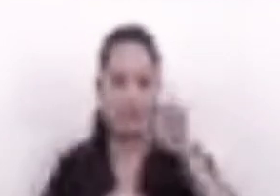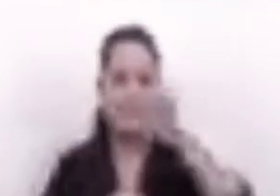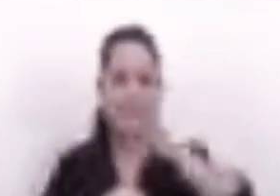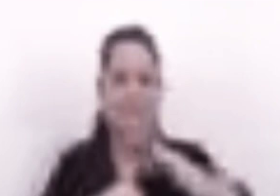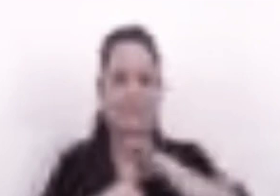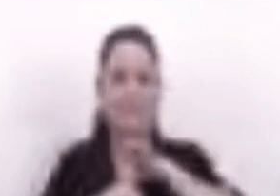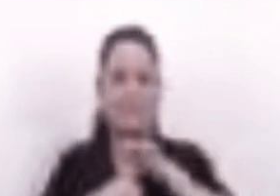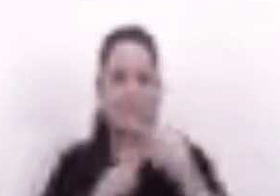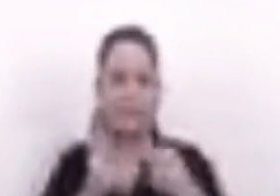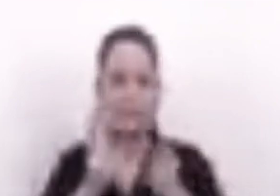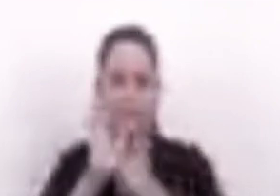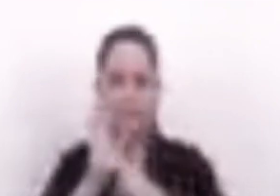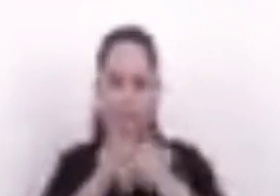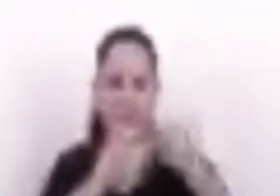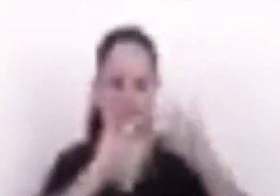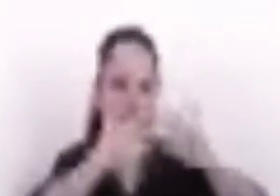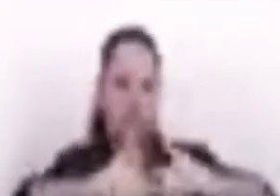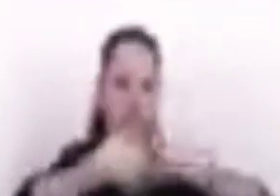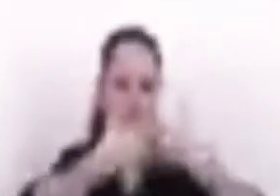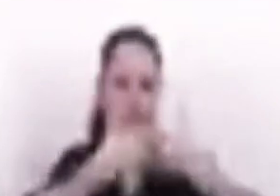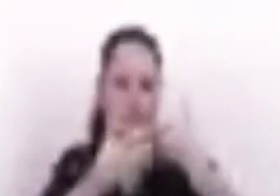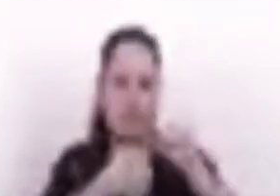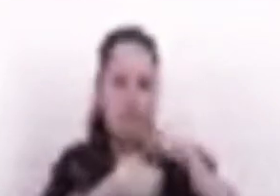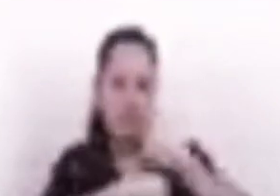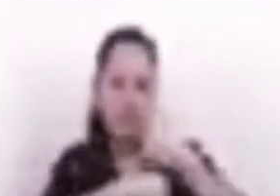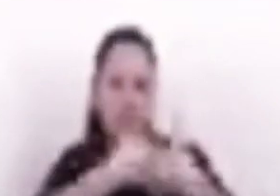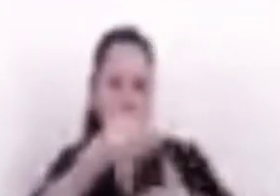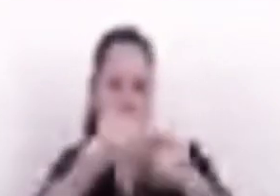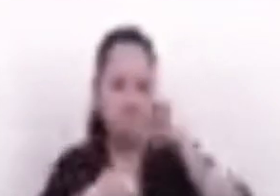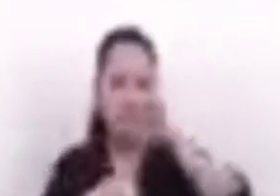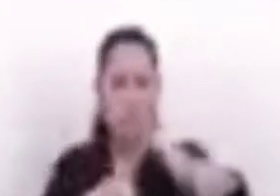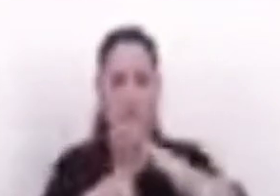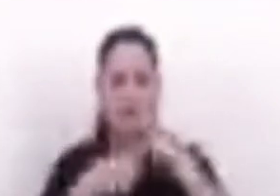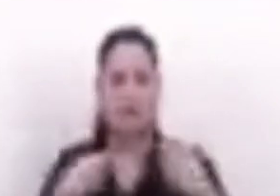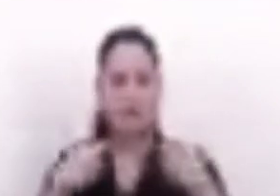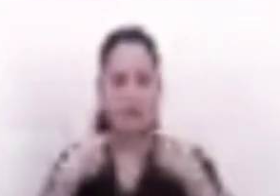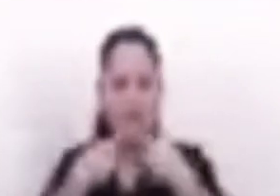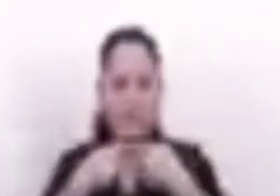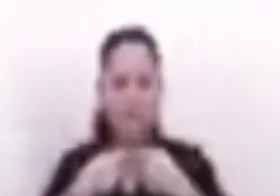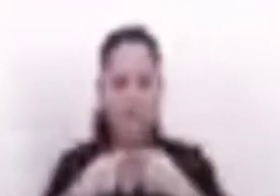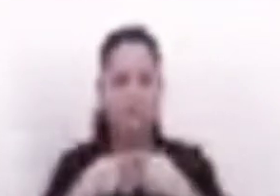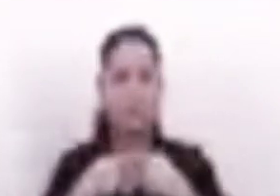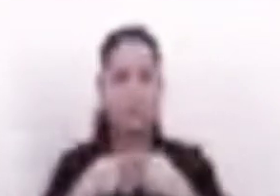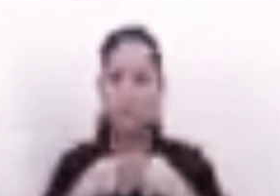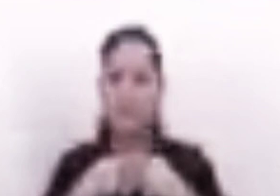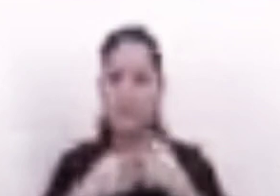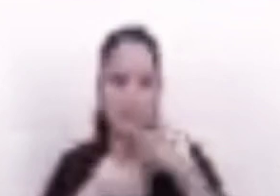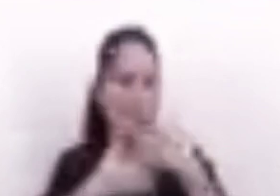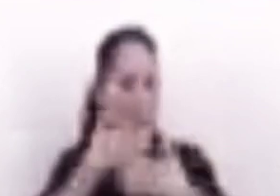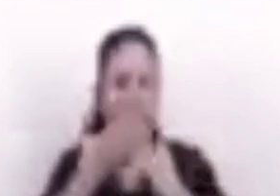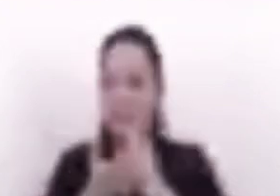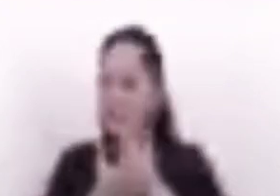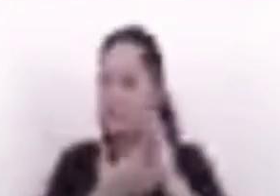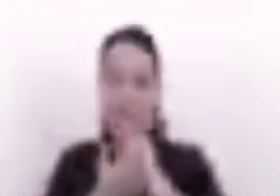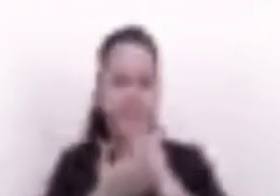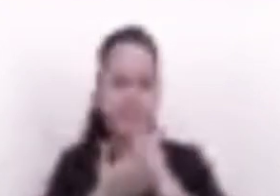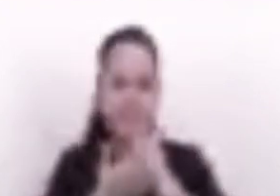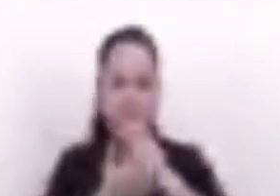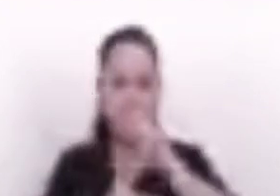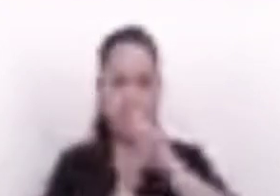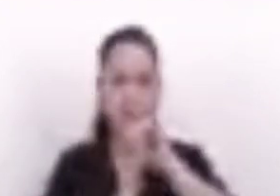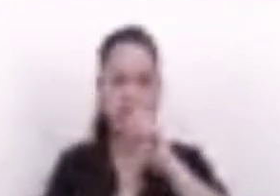Electoral a contratar una empresa para implementar el proceso de voto electrónico sin licitación, sin la